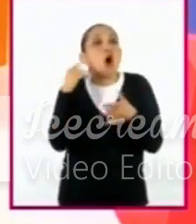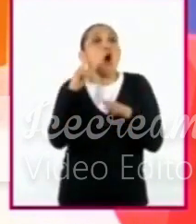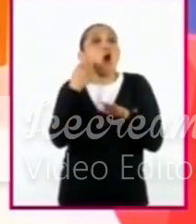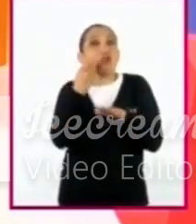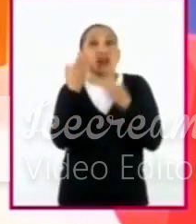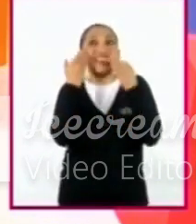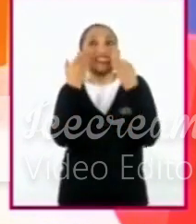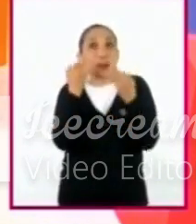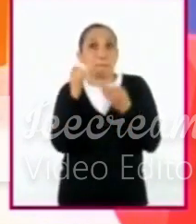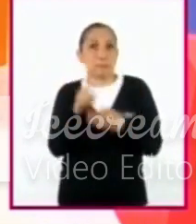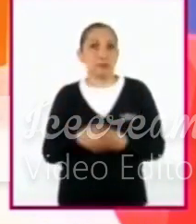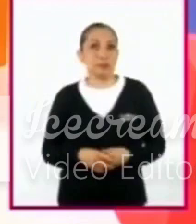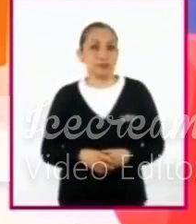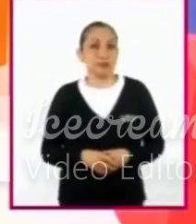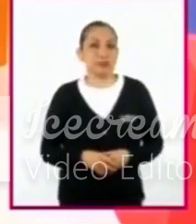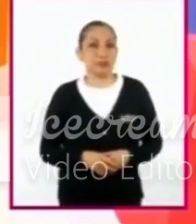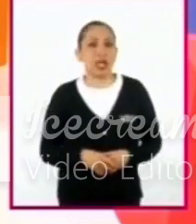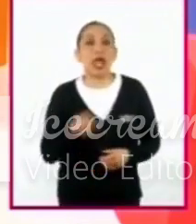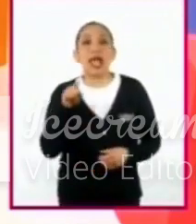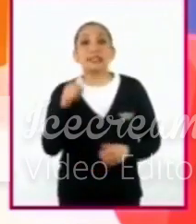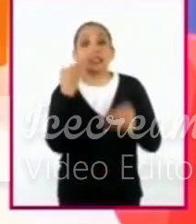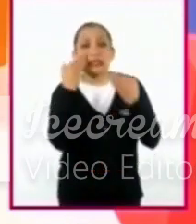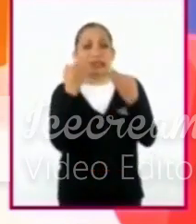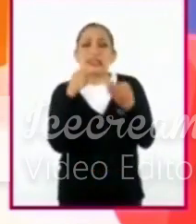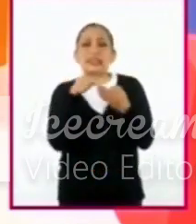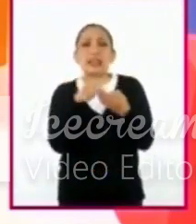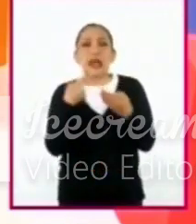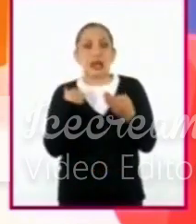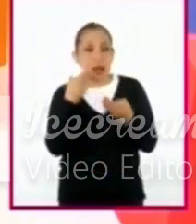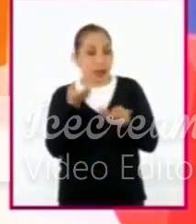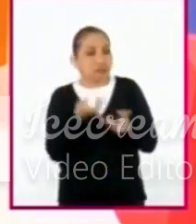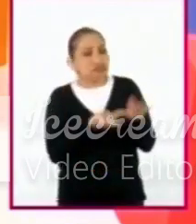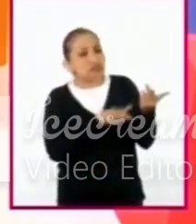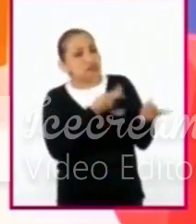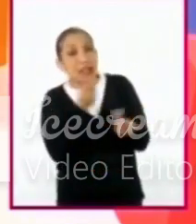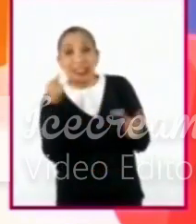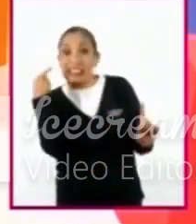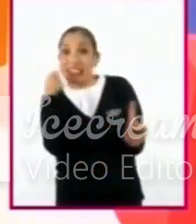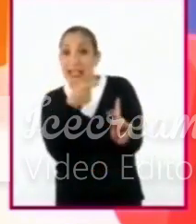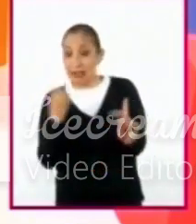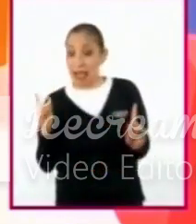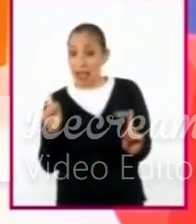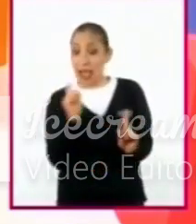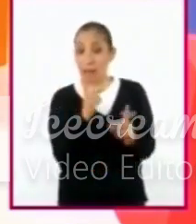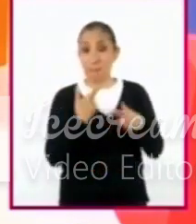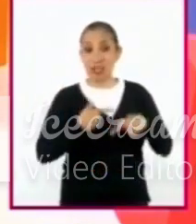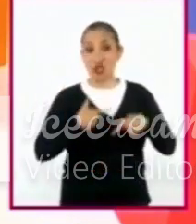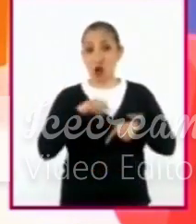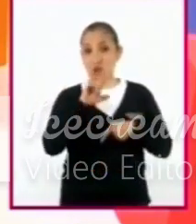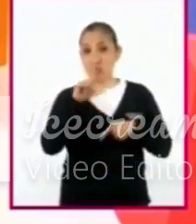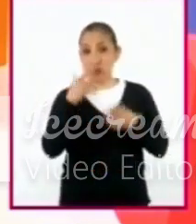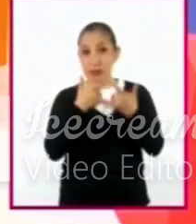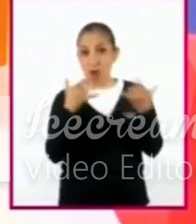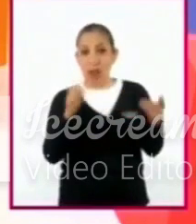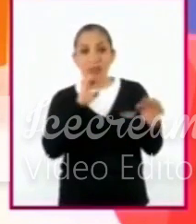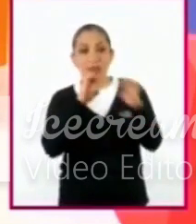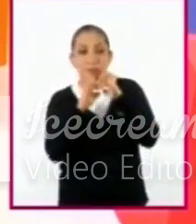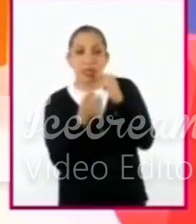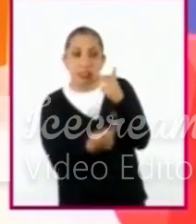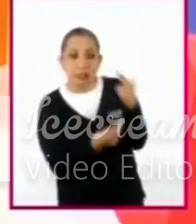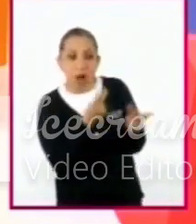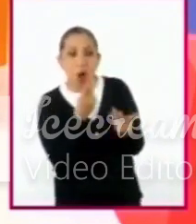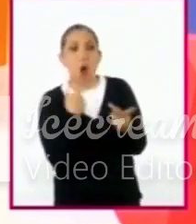fueron testigos de ellos. Estos testimonios los recogen directamente los historiadores en entrevistas,